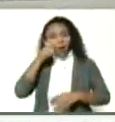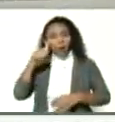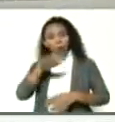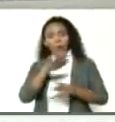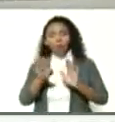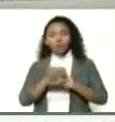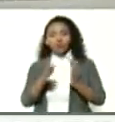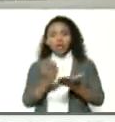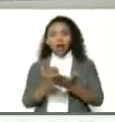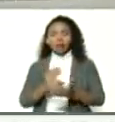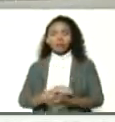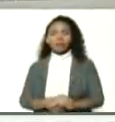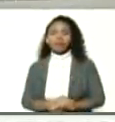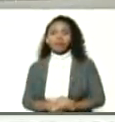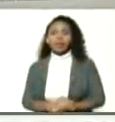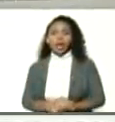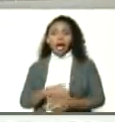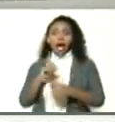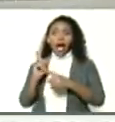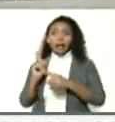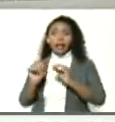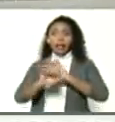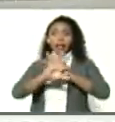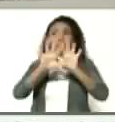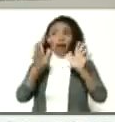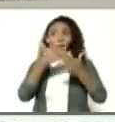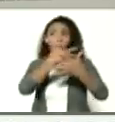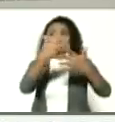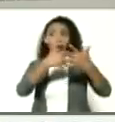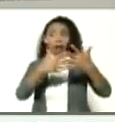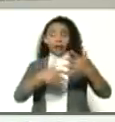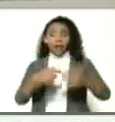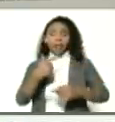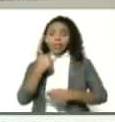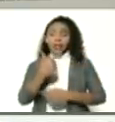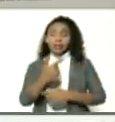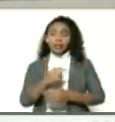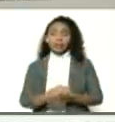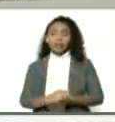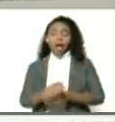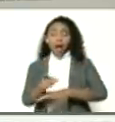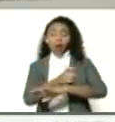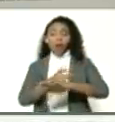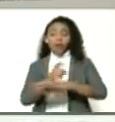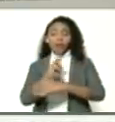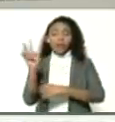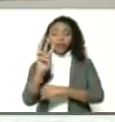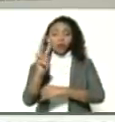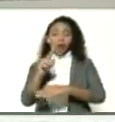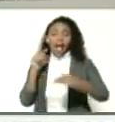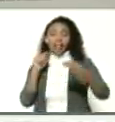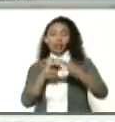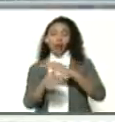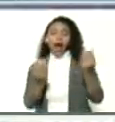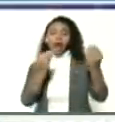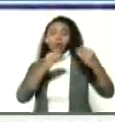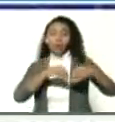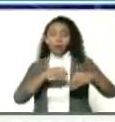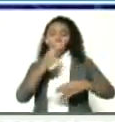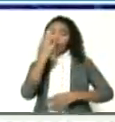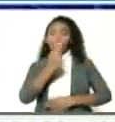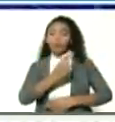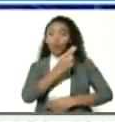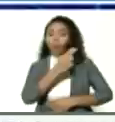mundo. Aquí es muy claro, la carta continúa diciendo, el gobierno de Venezuela entró en un acuerdo de